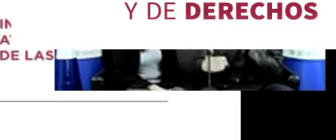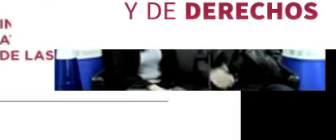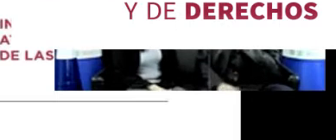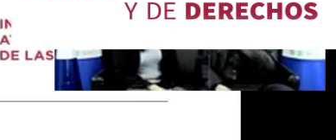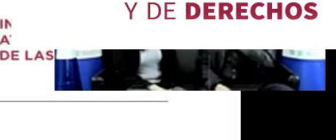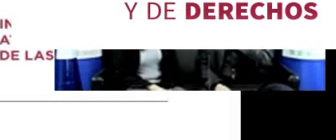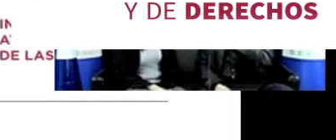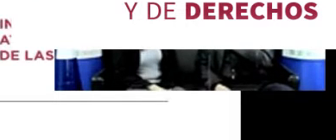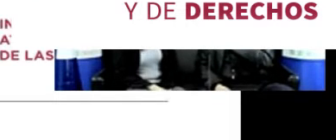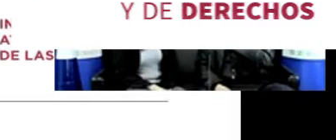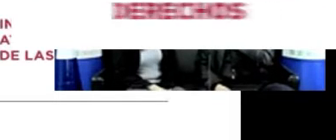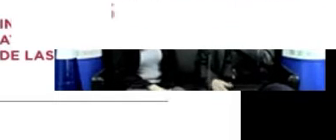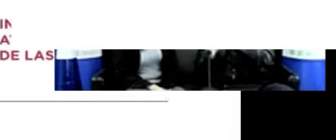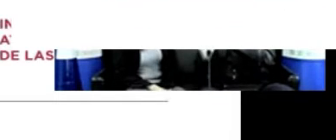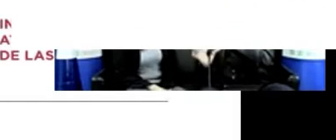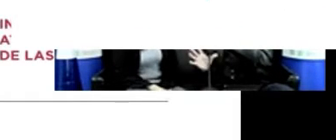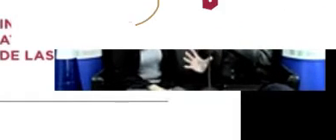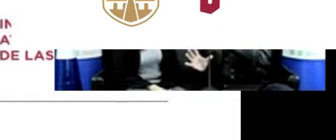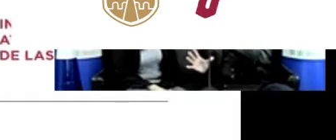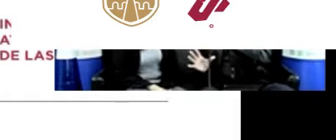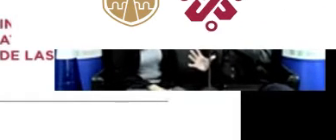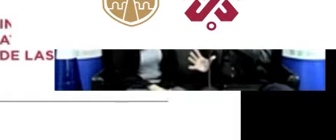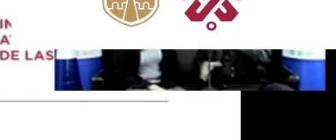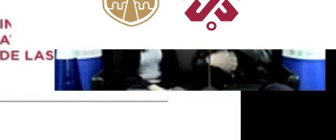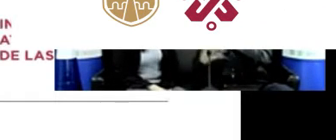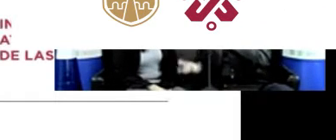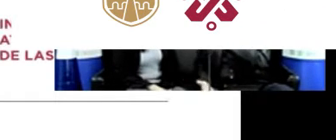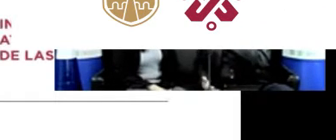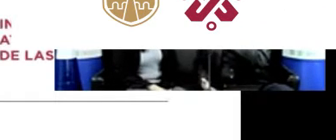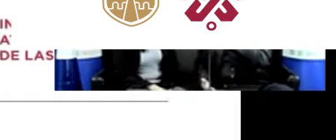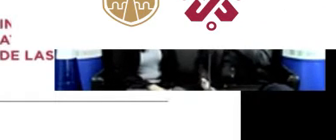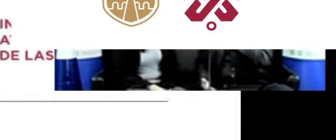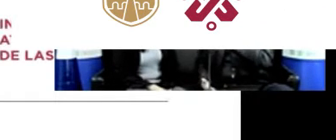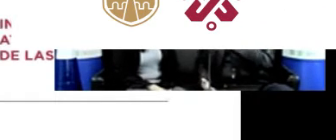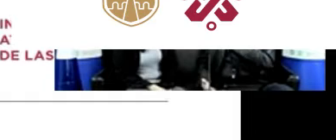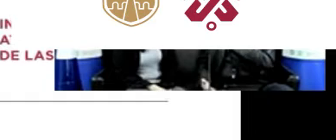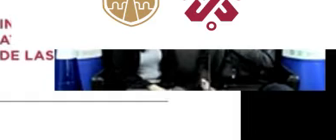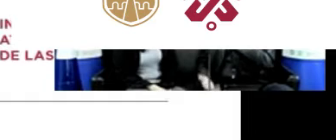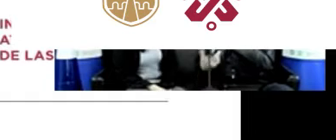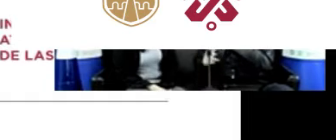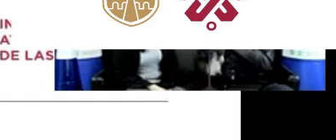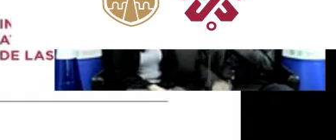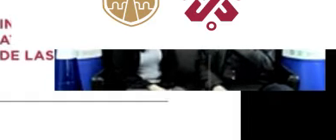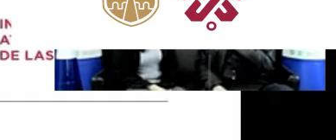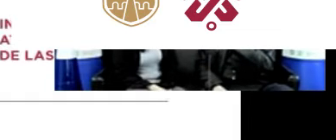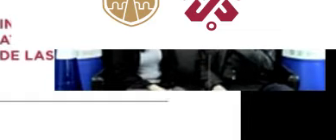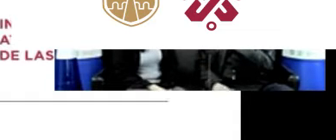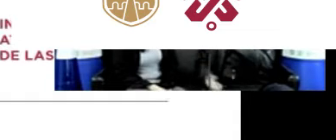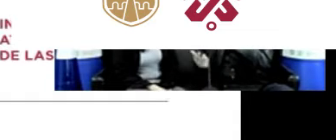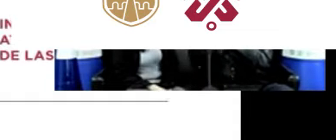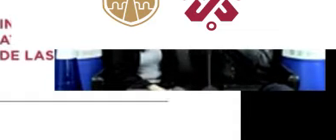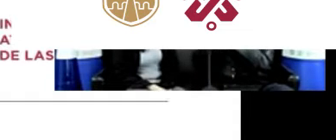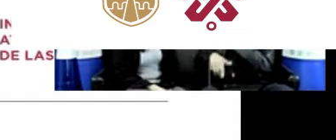le das un consejo breve. Y en esa única sesión, que duró menos de 20 minutos, tú puedes provocar un